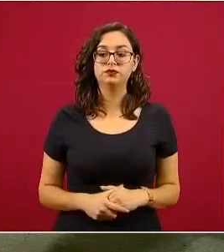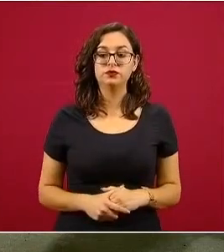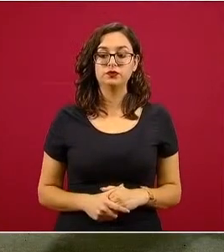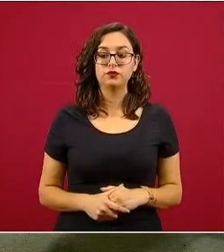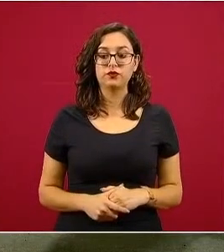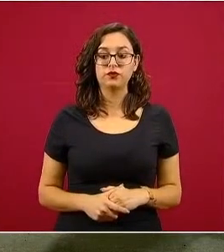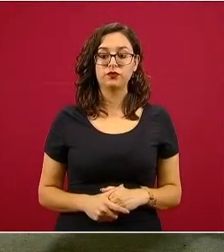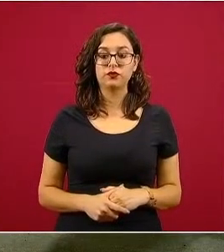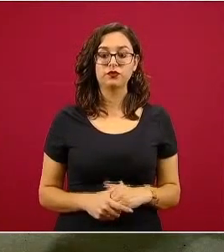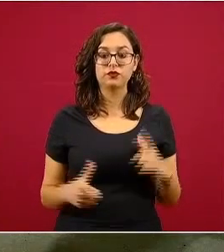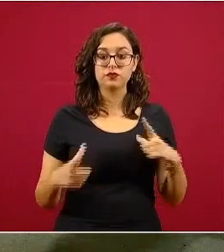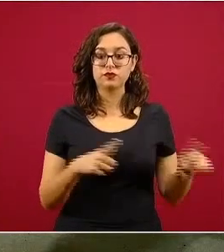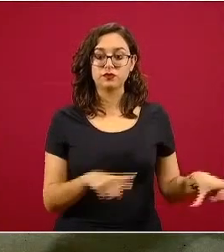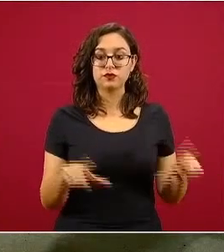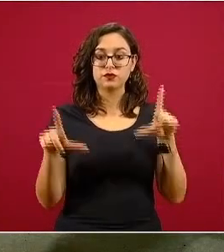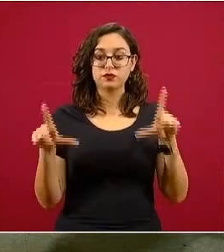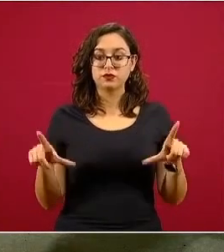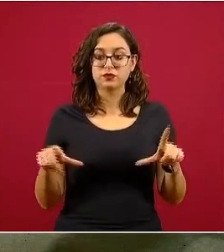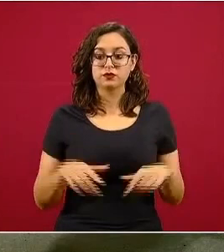Sería la siguiente.